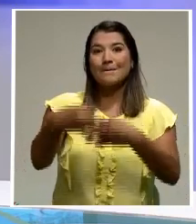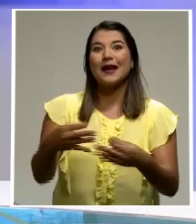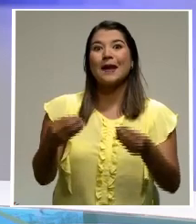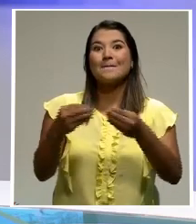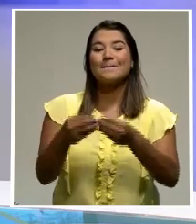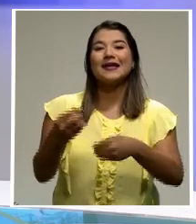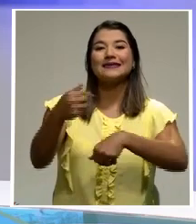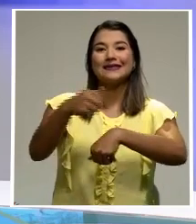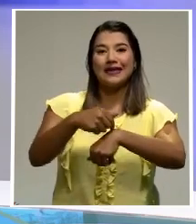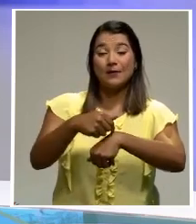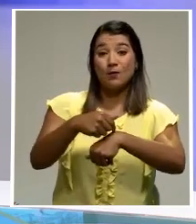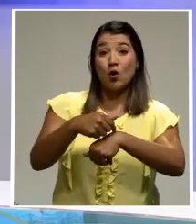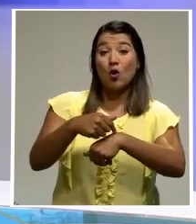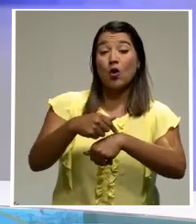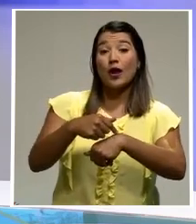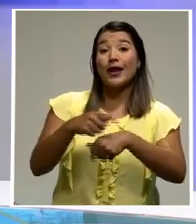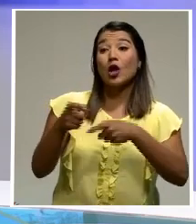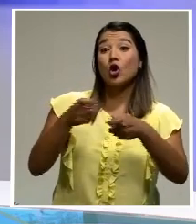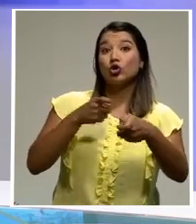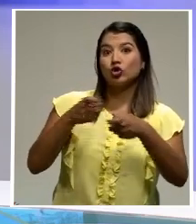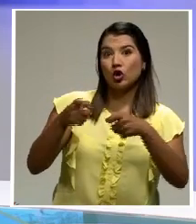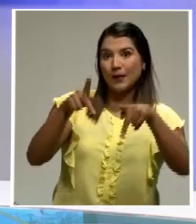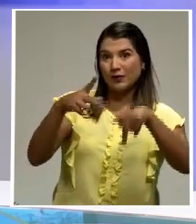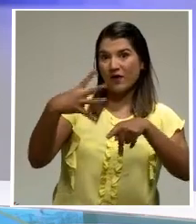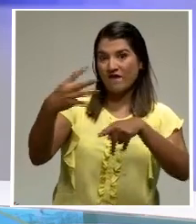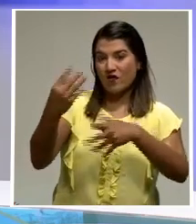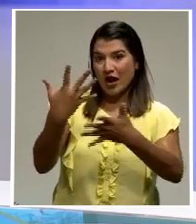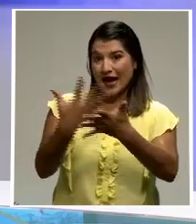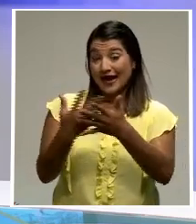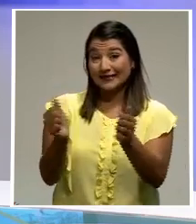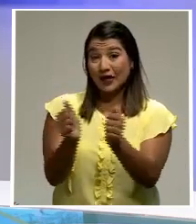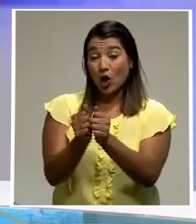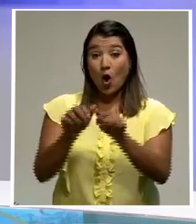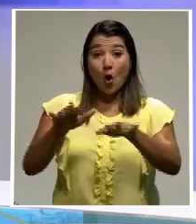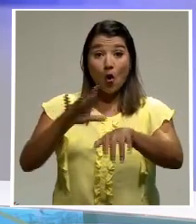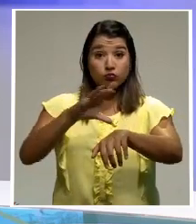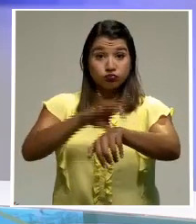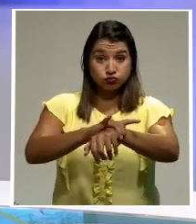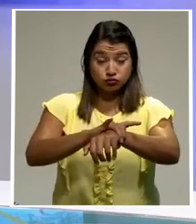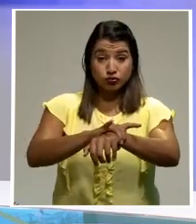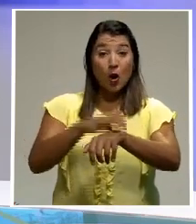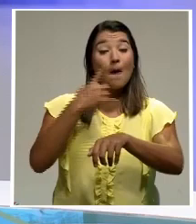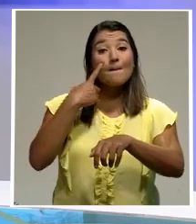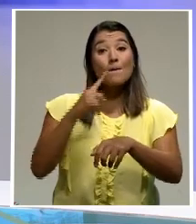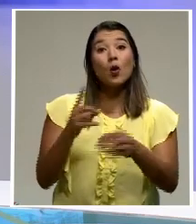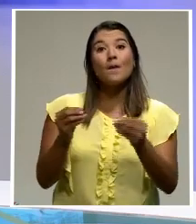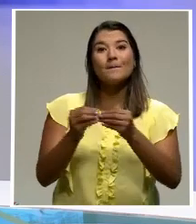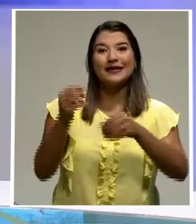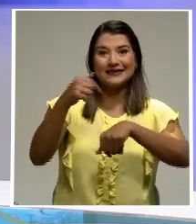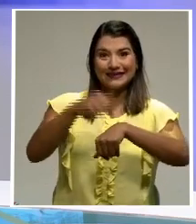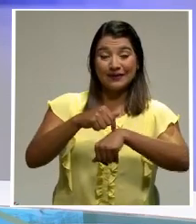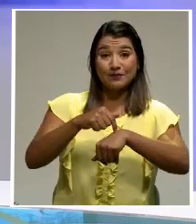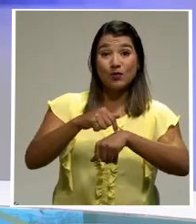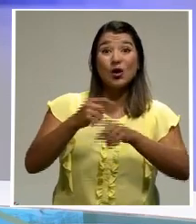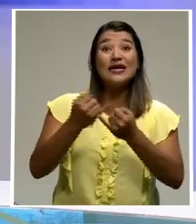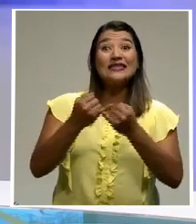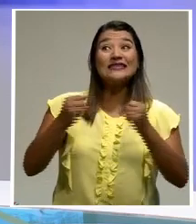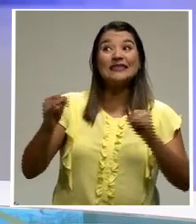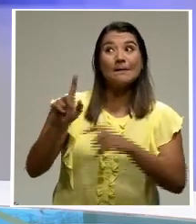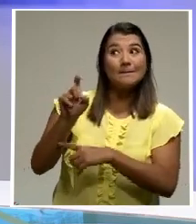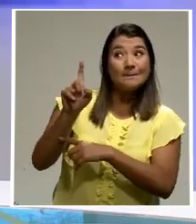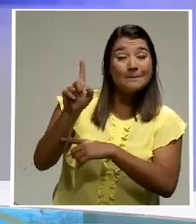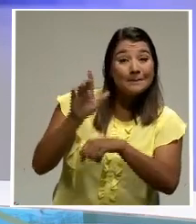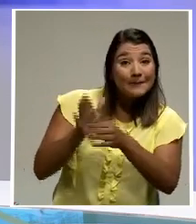misma empresa proveedora y sin pasar por consulta a la Contraloría General de la República. Con esta